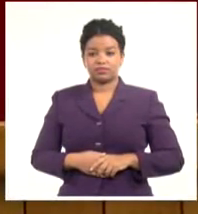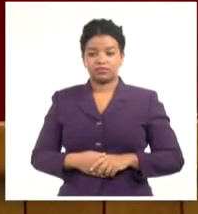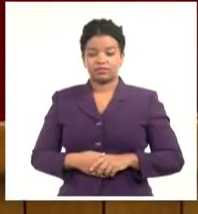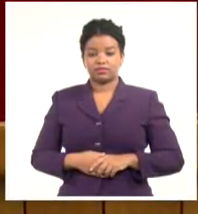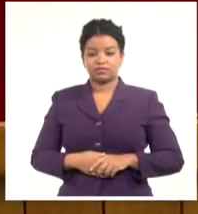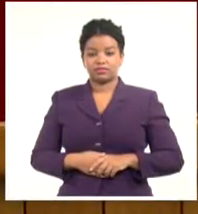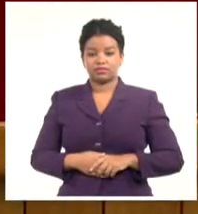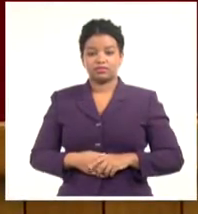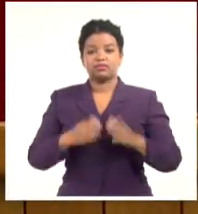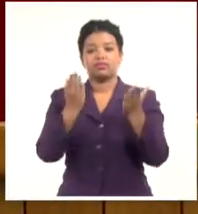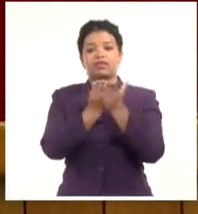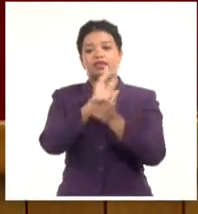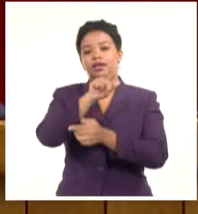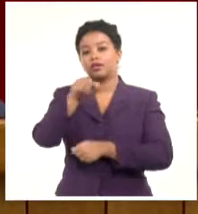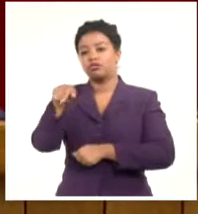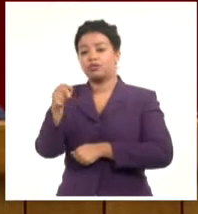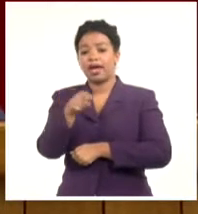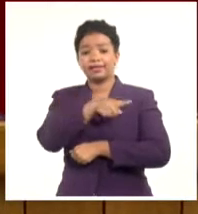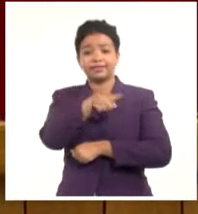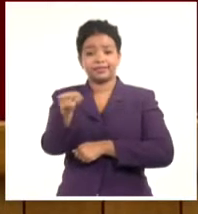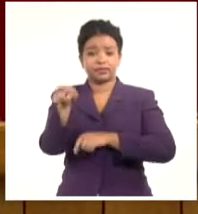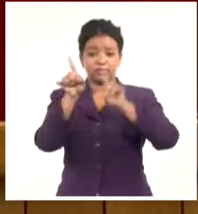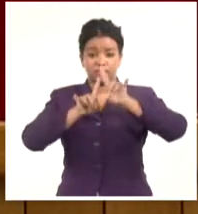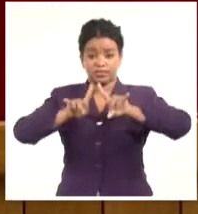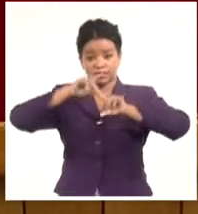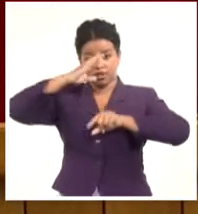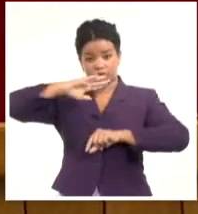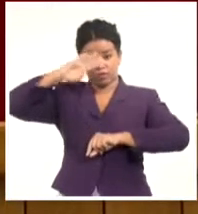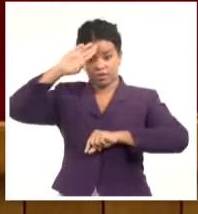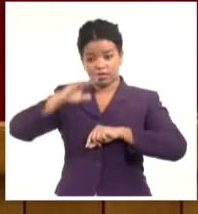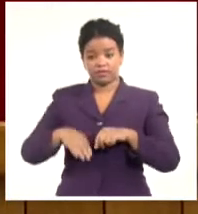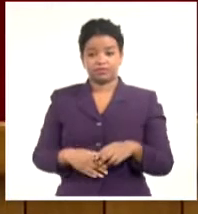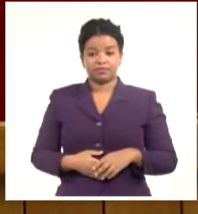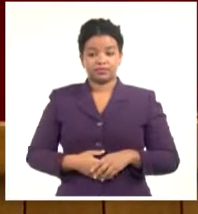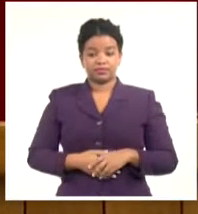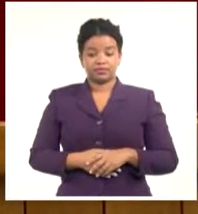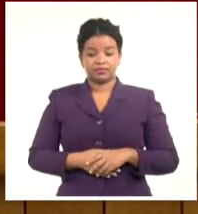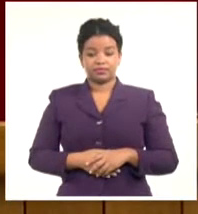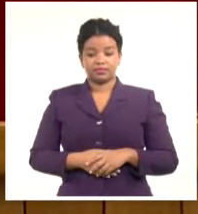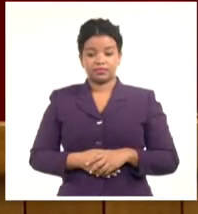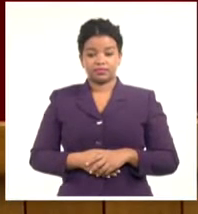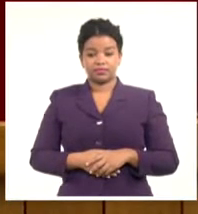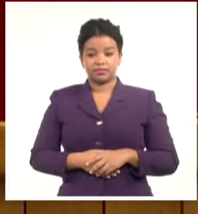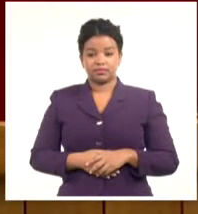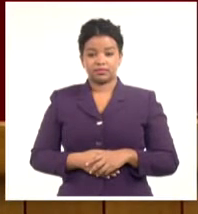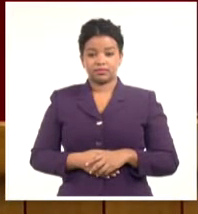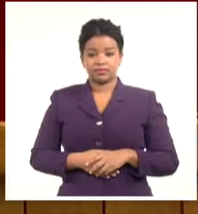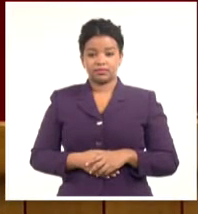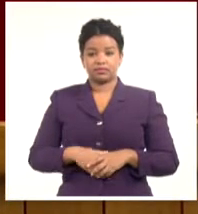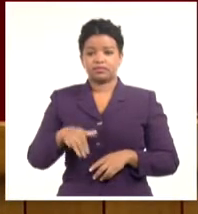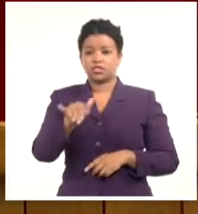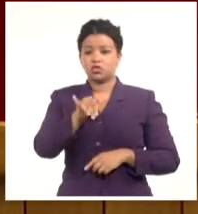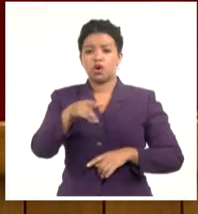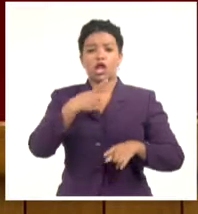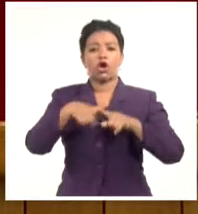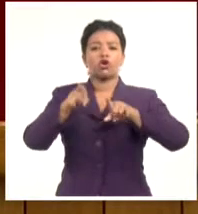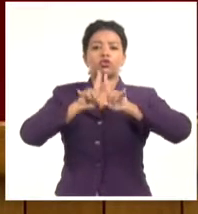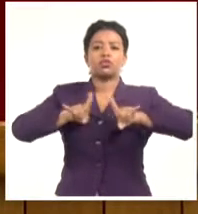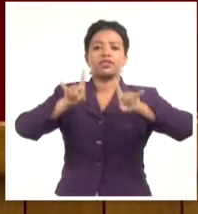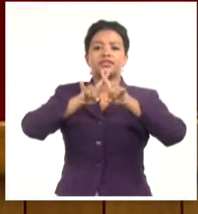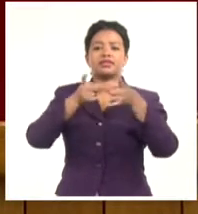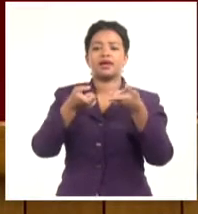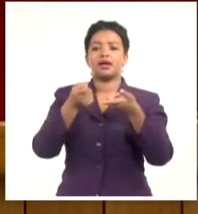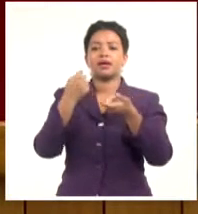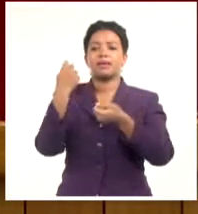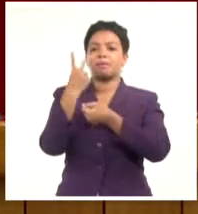Queridos estudiantes universitarios cubanos y los que nos acompañan también de otros países y que son miembros de la